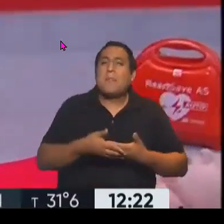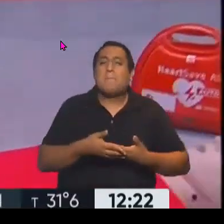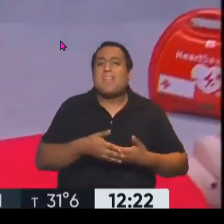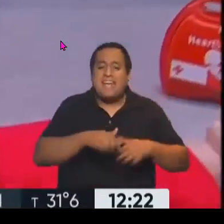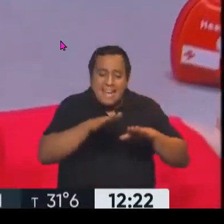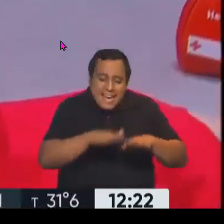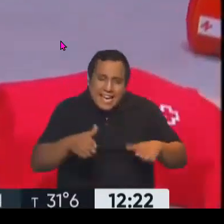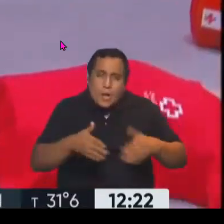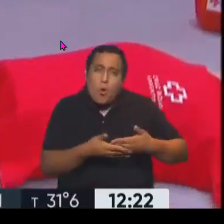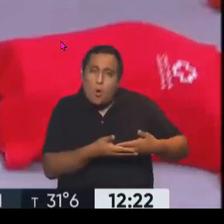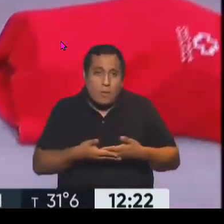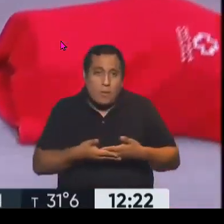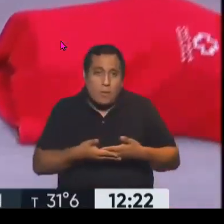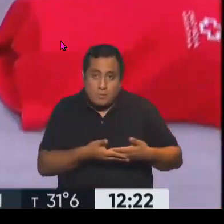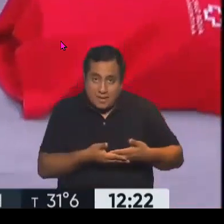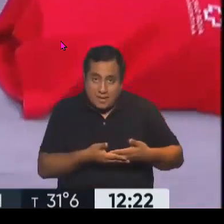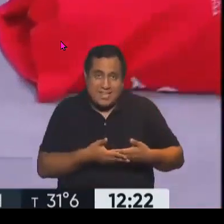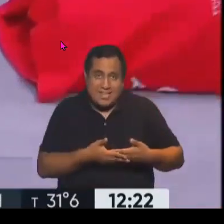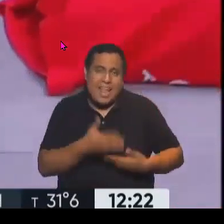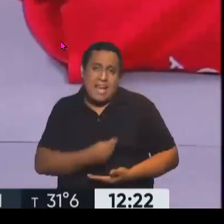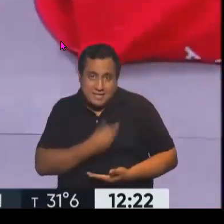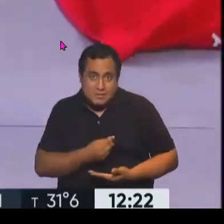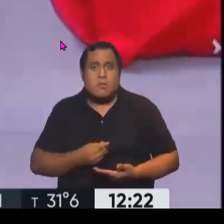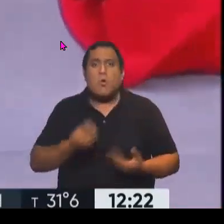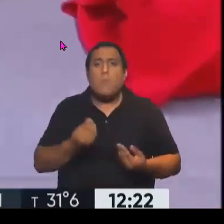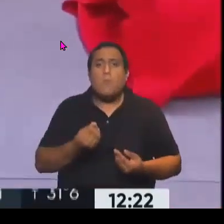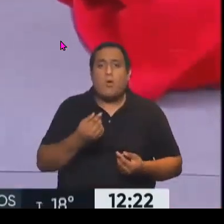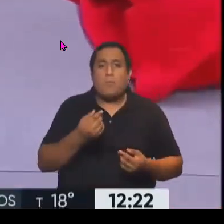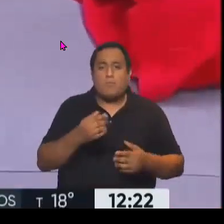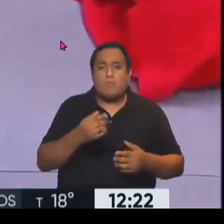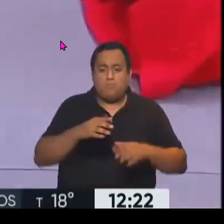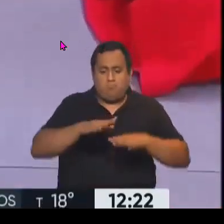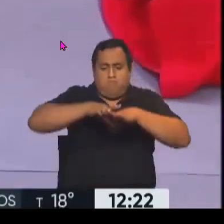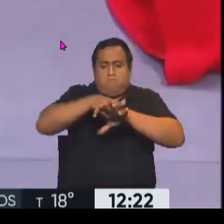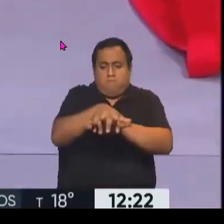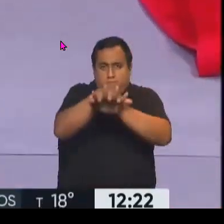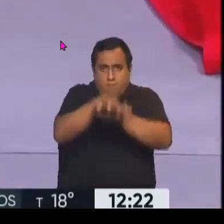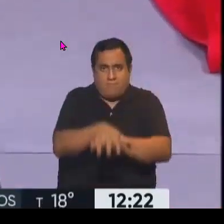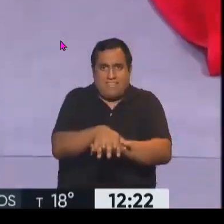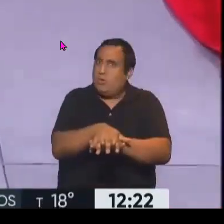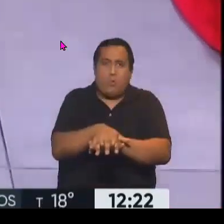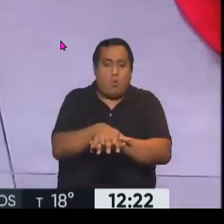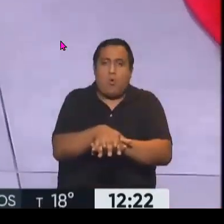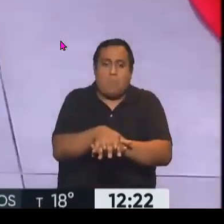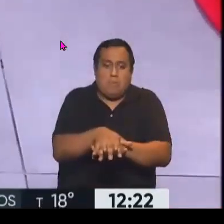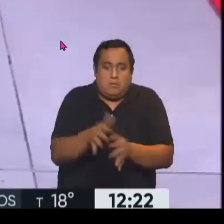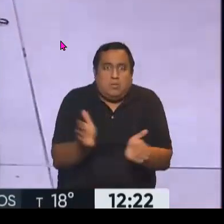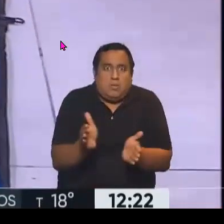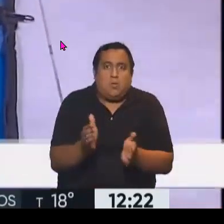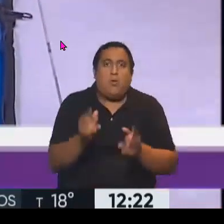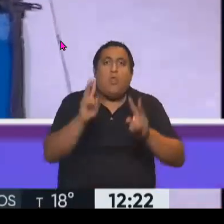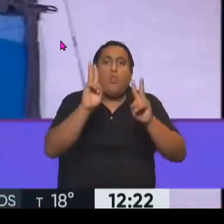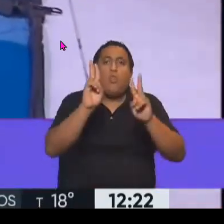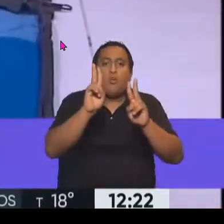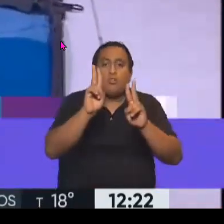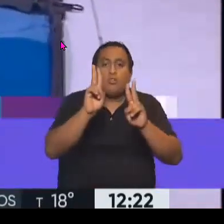que es pediátricos, bebés, lactantes, sería 2 dedos, en lugar de utilizar las manos por una cuestión de contextura, vamos a